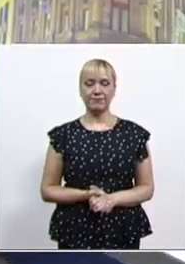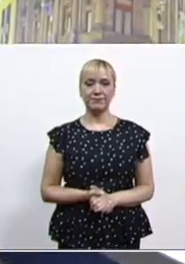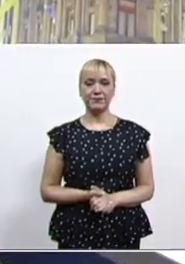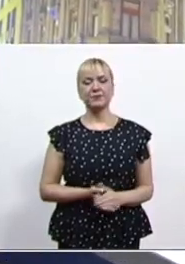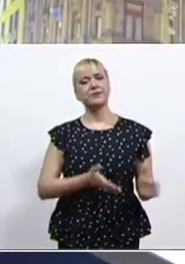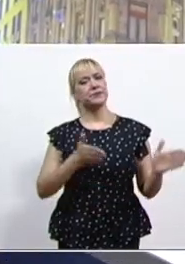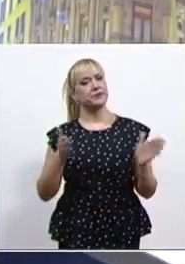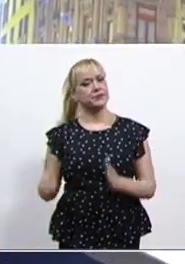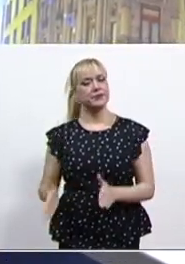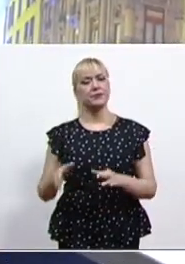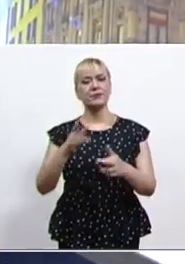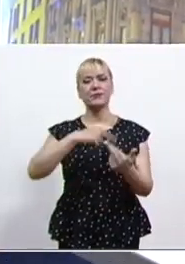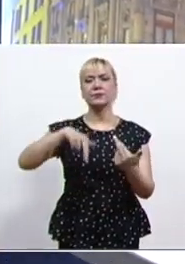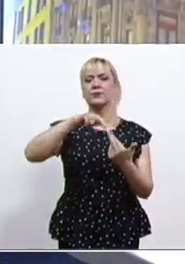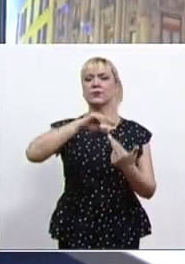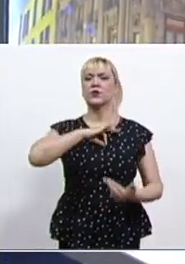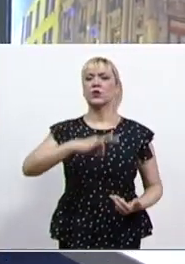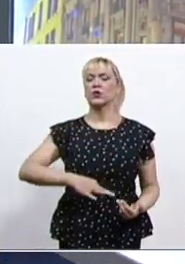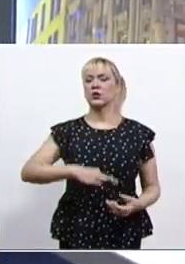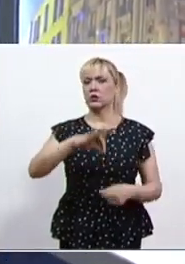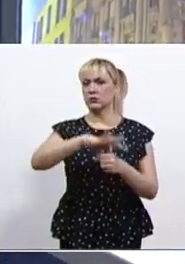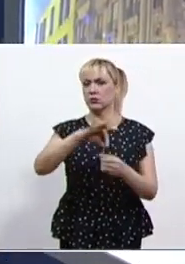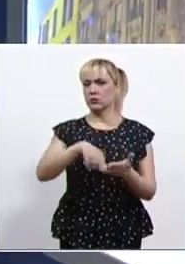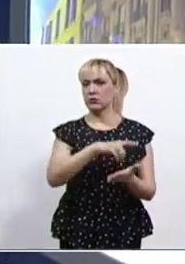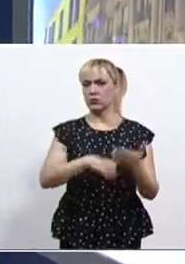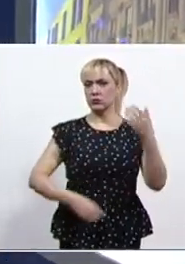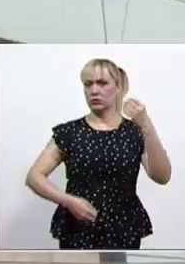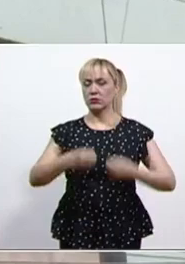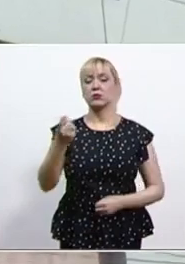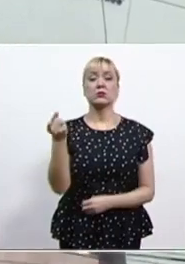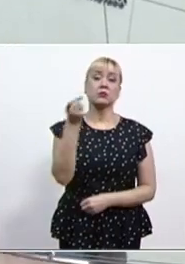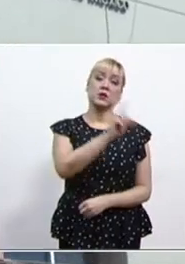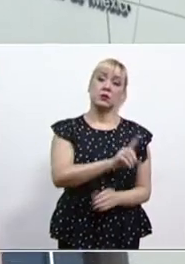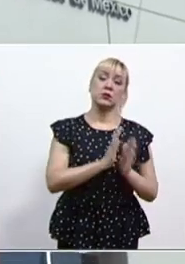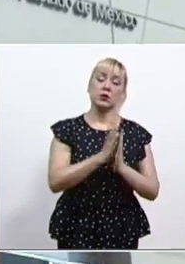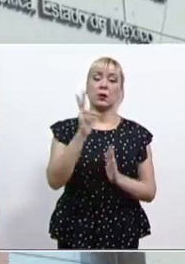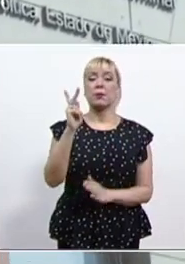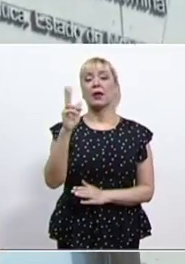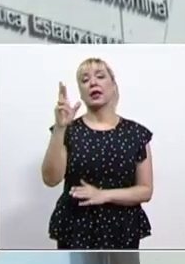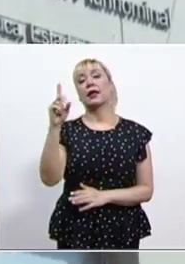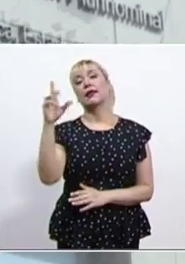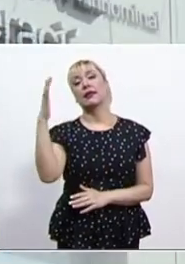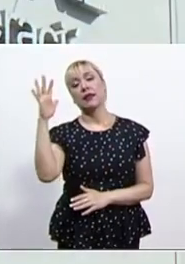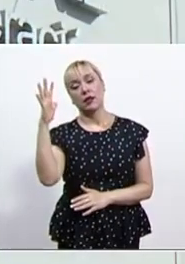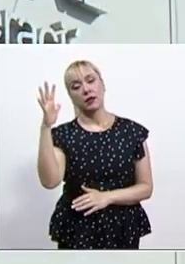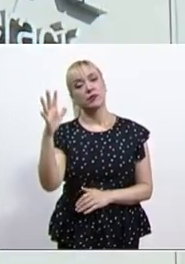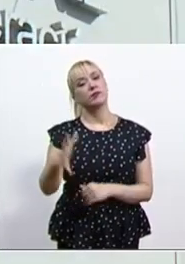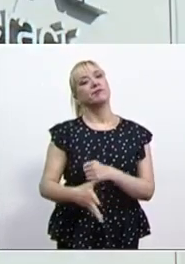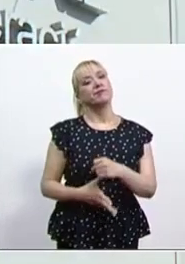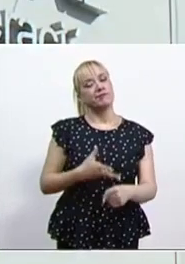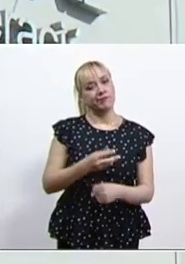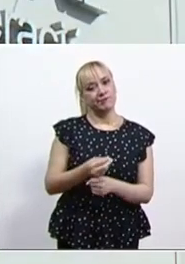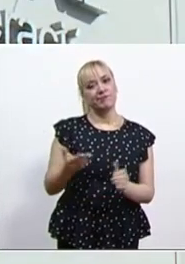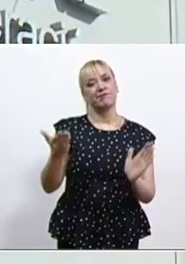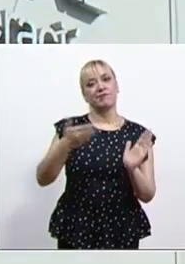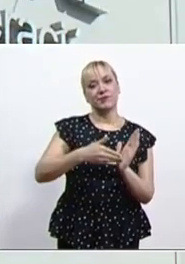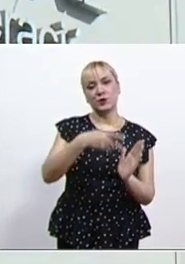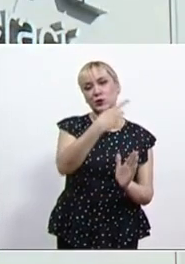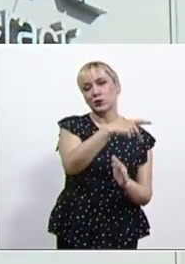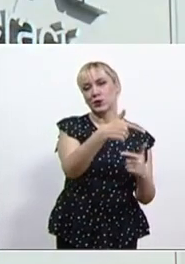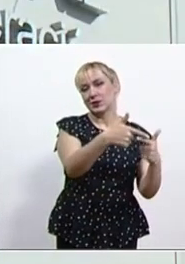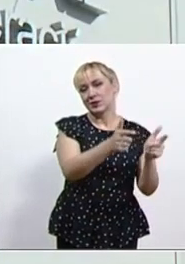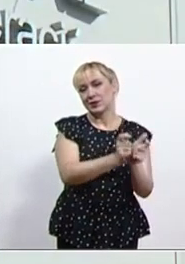Por su parte, la Sala Regional Toluca del Tribunal Electoral ordenó al PRD reponer el procedimiento sancionador de su órgano de